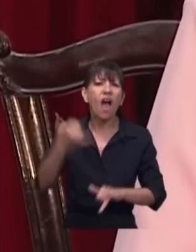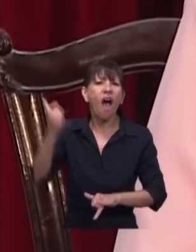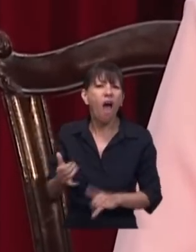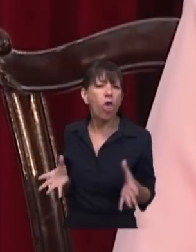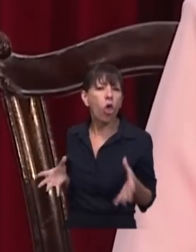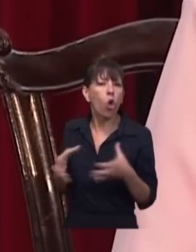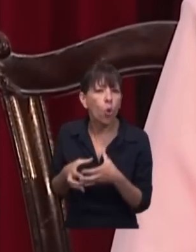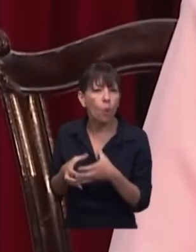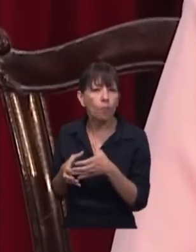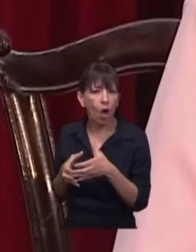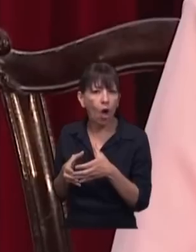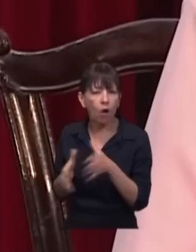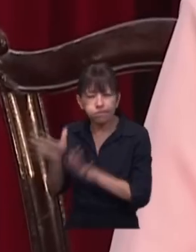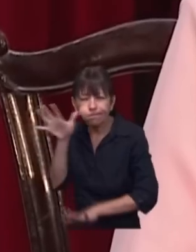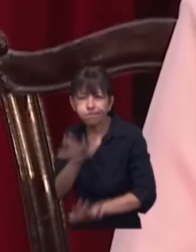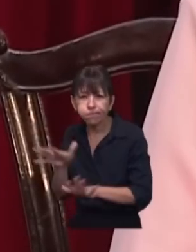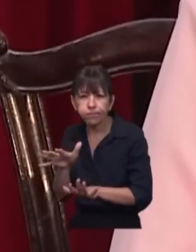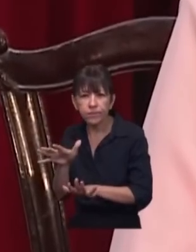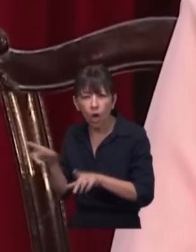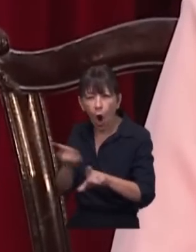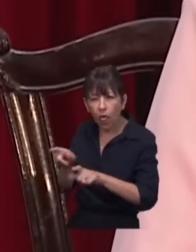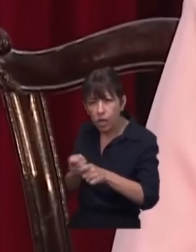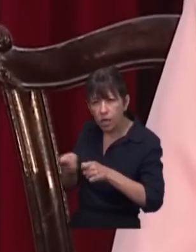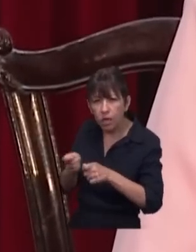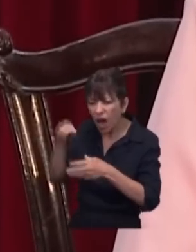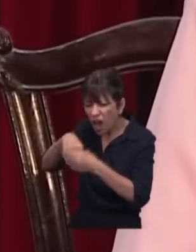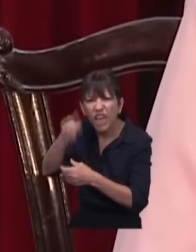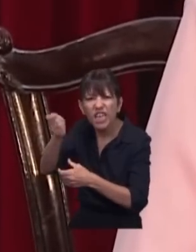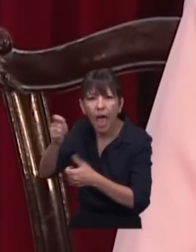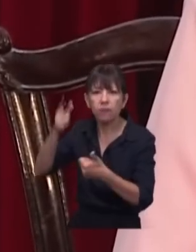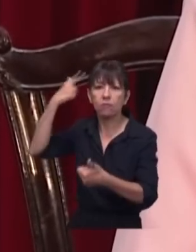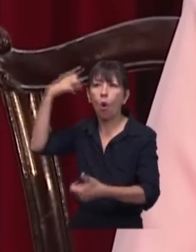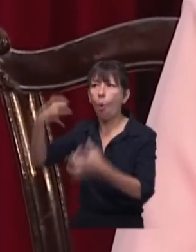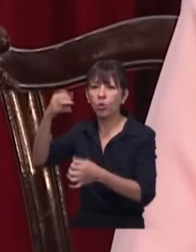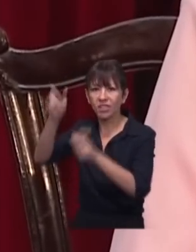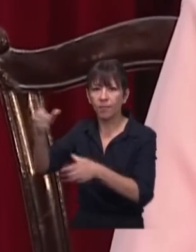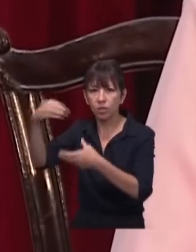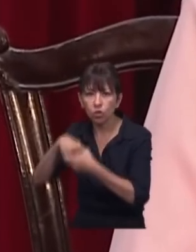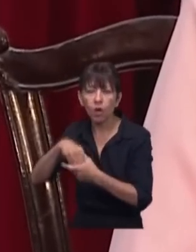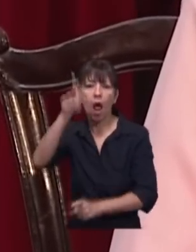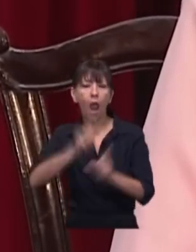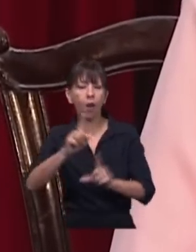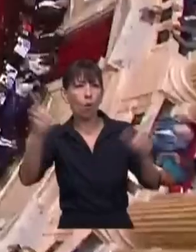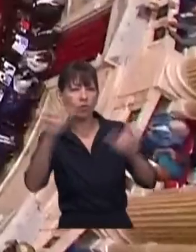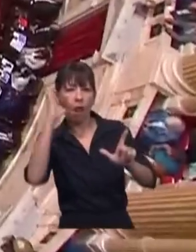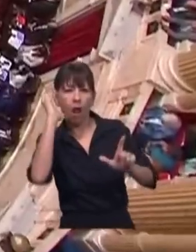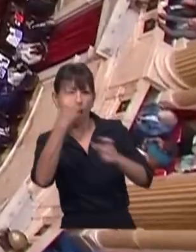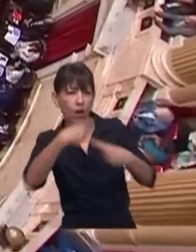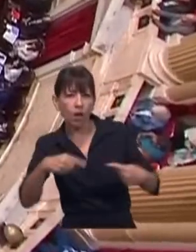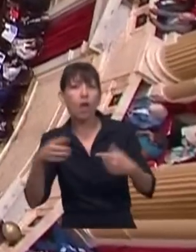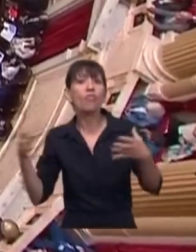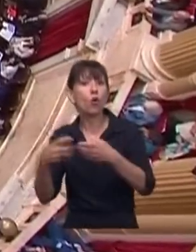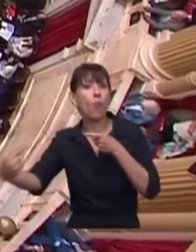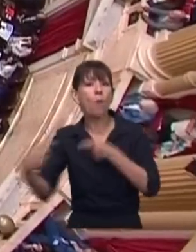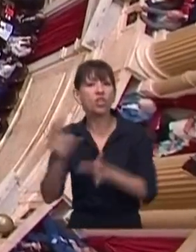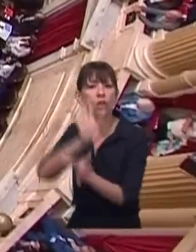de manera coordinada en las que se involucran miembros del Poder Judicial, medios de comunicación y políticos de la oposición. En